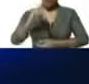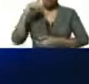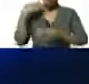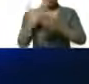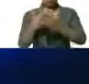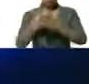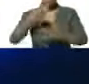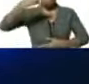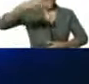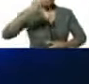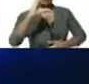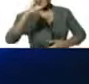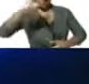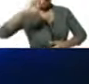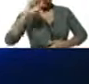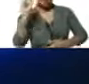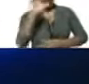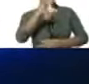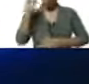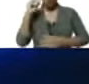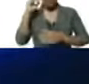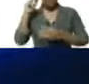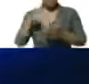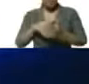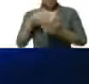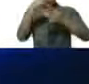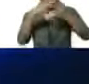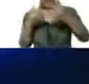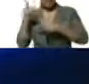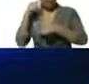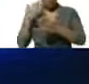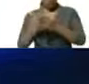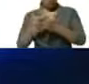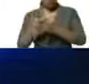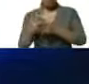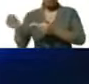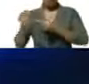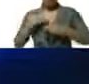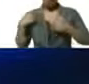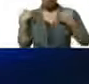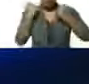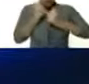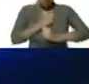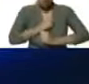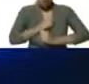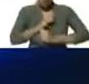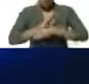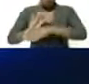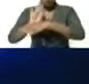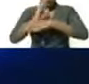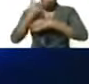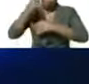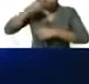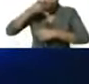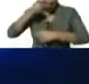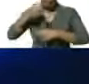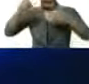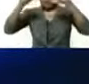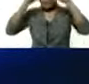PCR, llegaron 50.000 kits para estas pruebas, llegaron trajes de protección de bioseguridad,